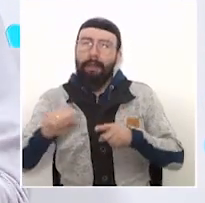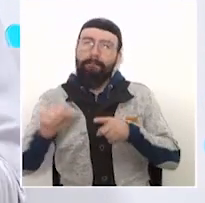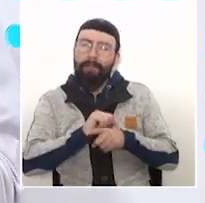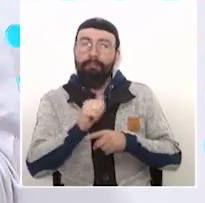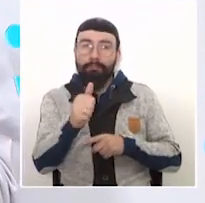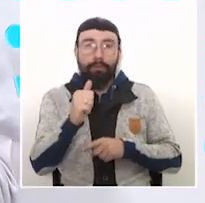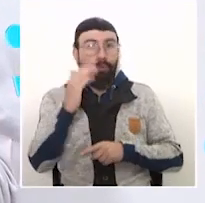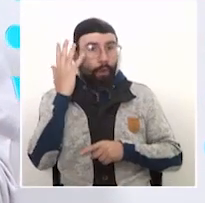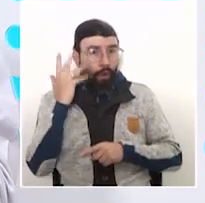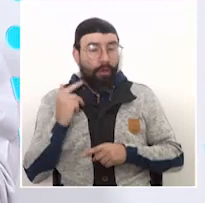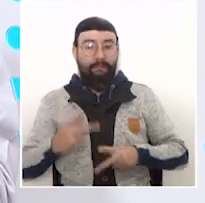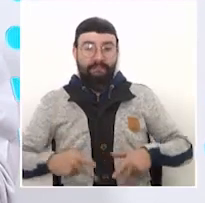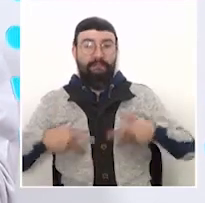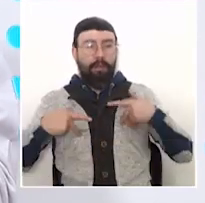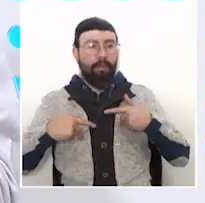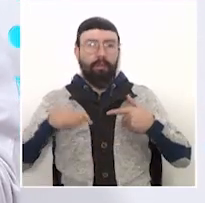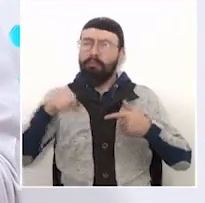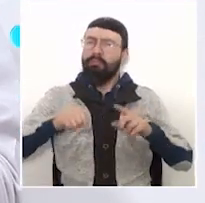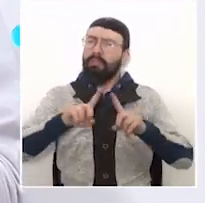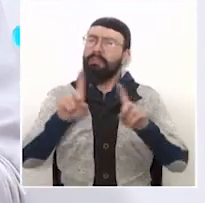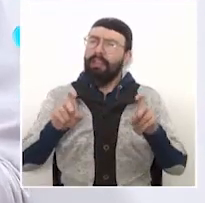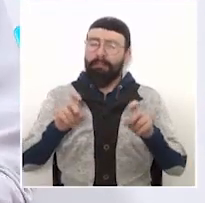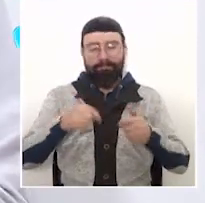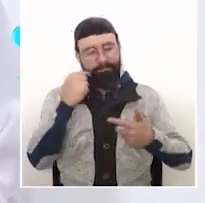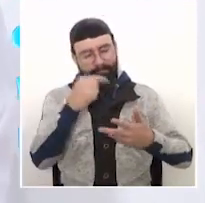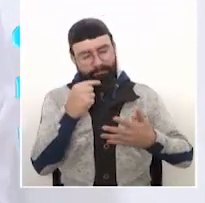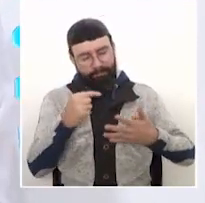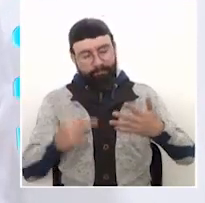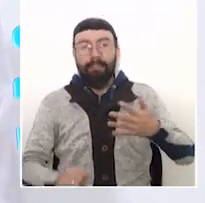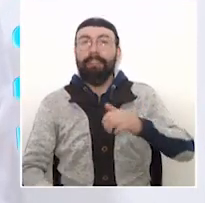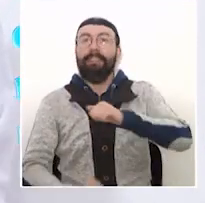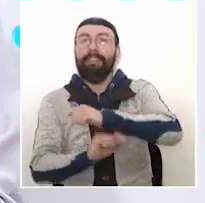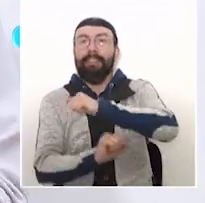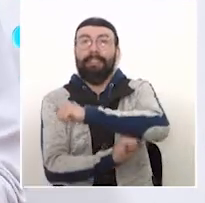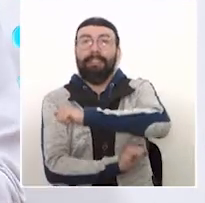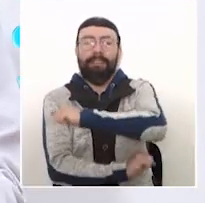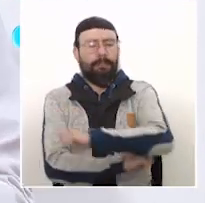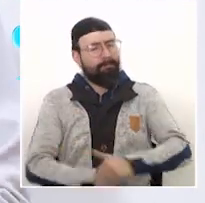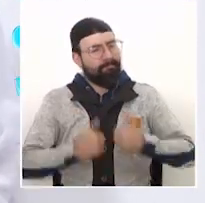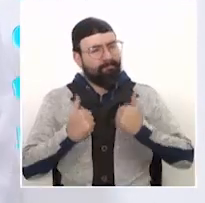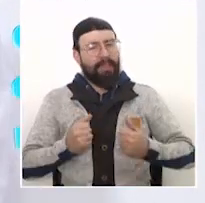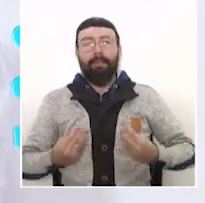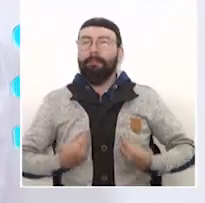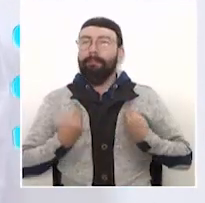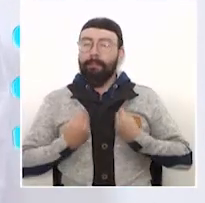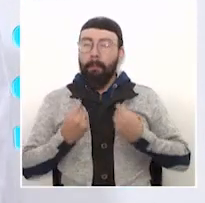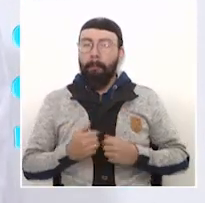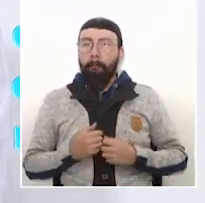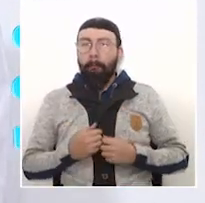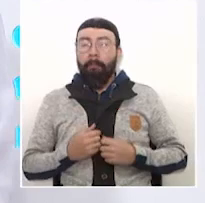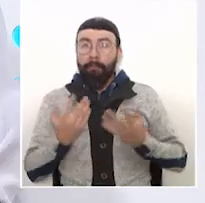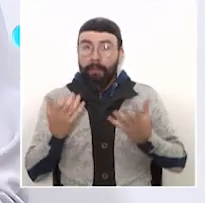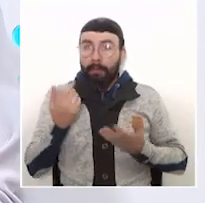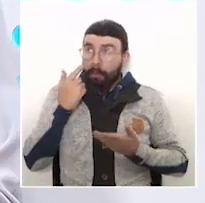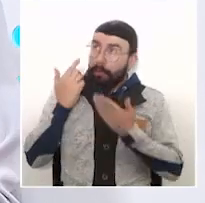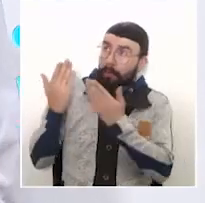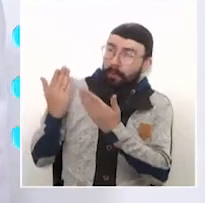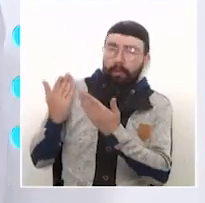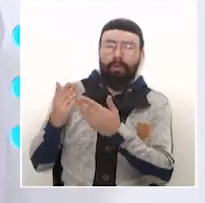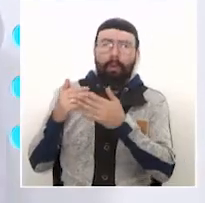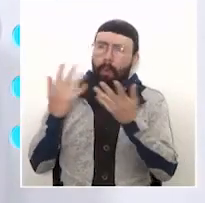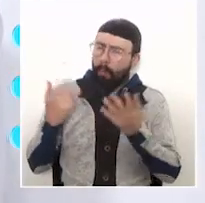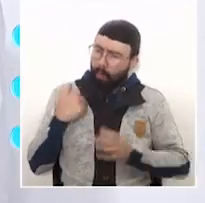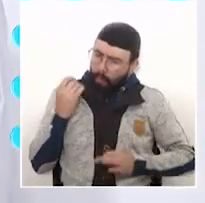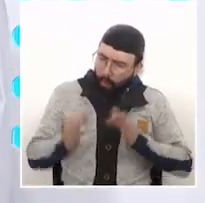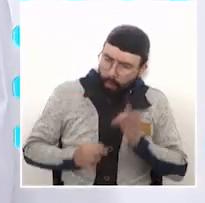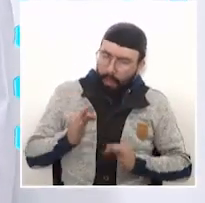día. Y hoy hablando sobre los 5 pilares del buen vivir, queremos también compartir con ustedes unas notas acerca de cómo cuidar